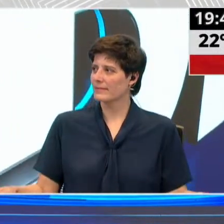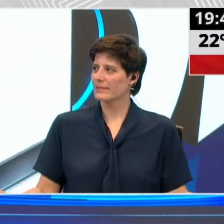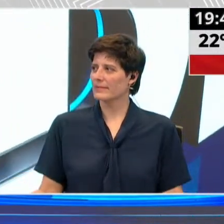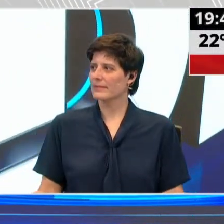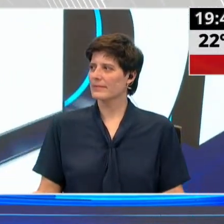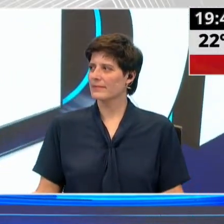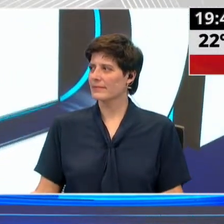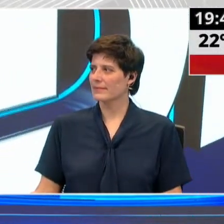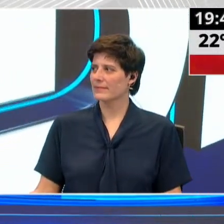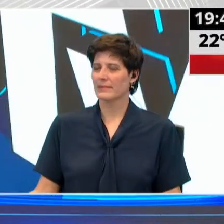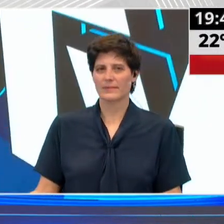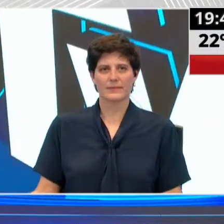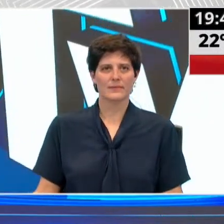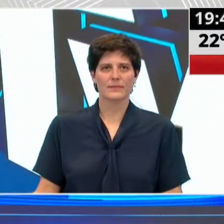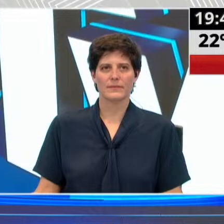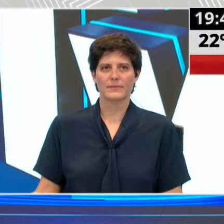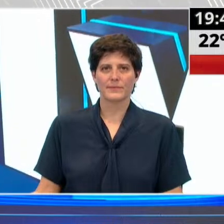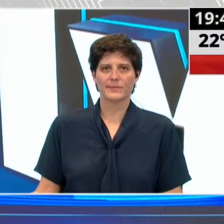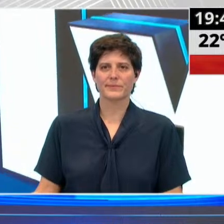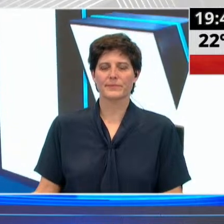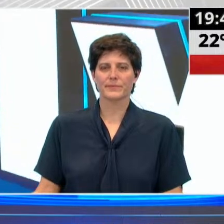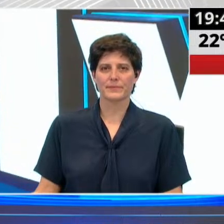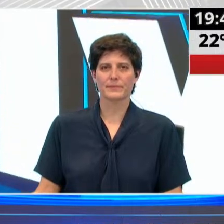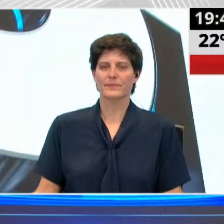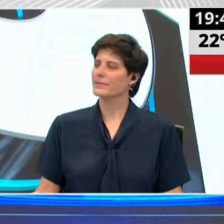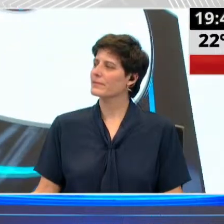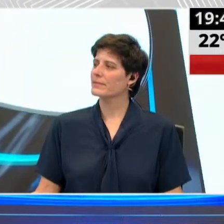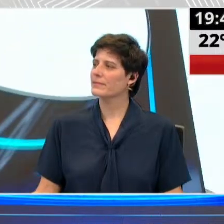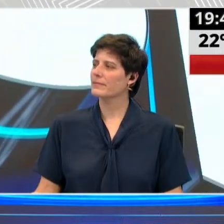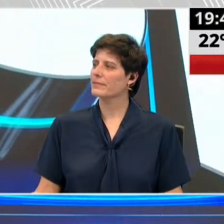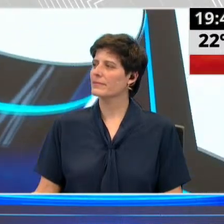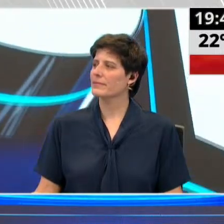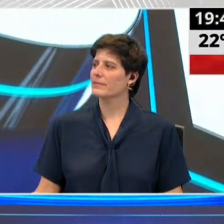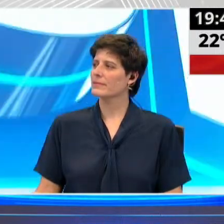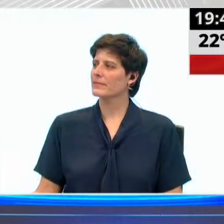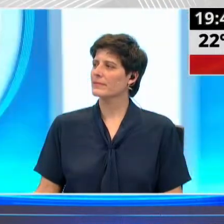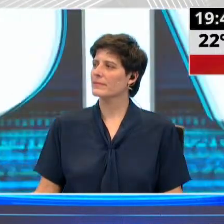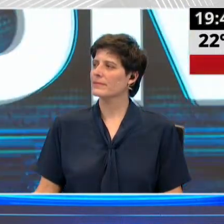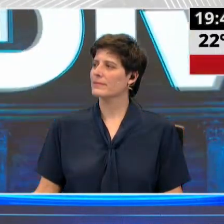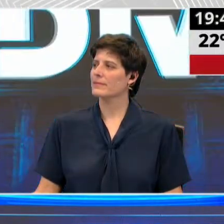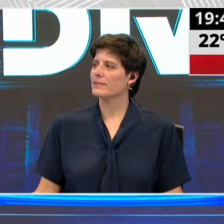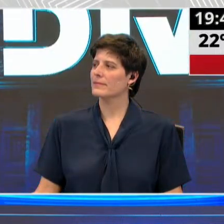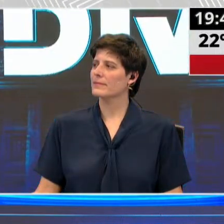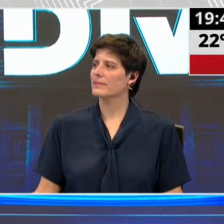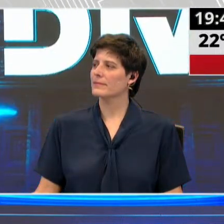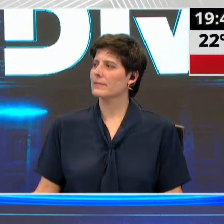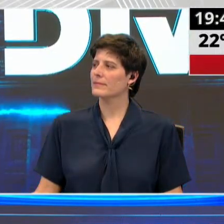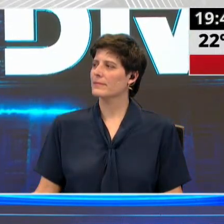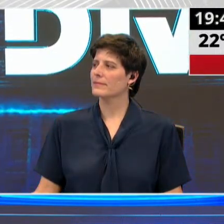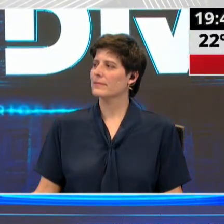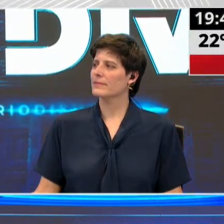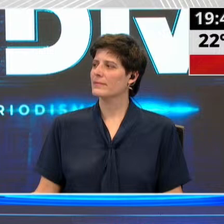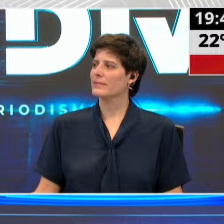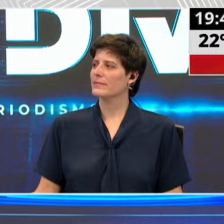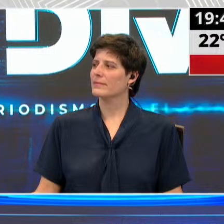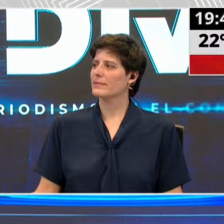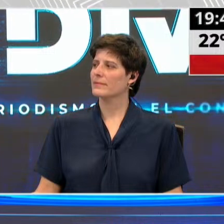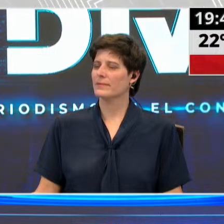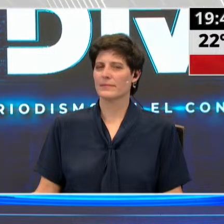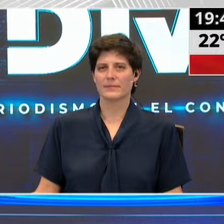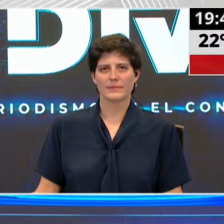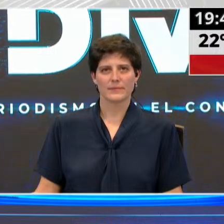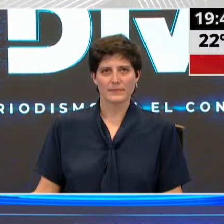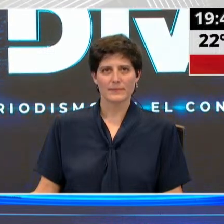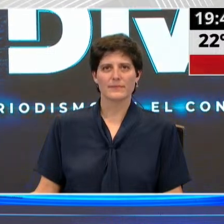las minorías. Y así que creo que parte de eso también tiene que ver con otro tema muy importante. Hemos hablado de gestos políticos,